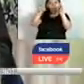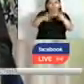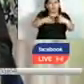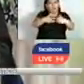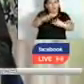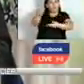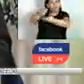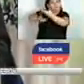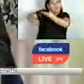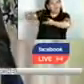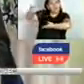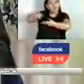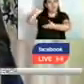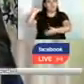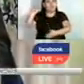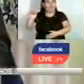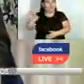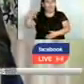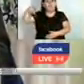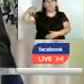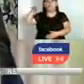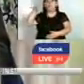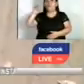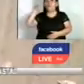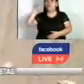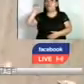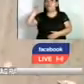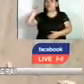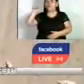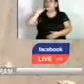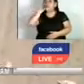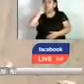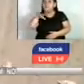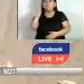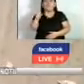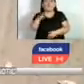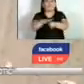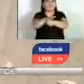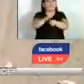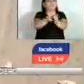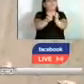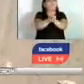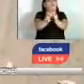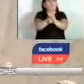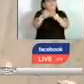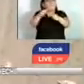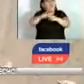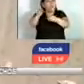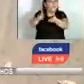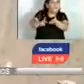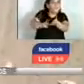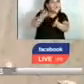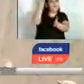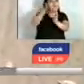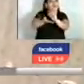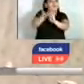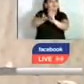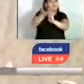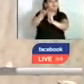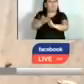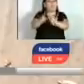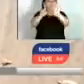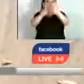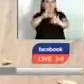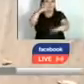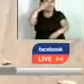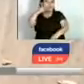el 2020. El titular de PROESA destacó que pese al impacto de la pandemia en El Salvador, se duplicó la inversión directa con 600